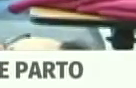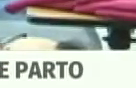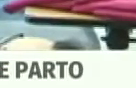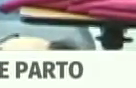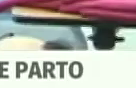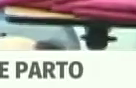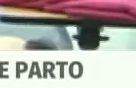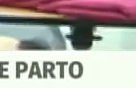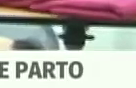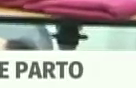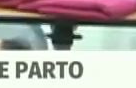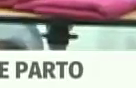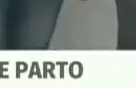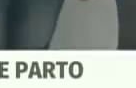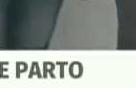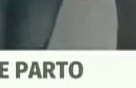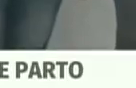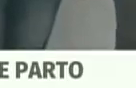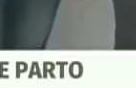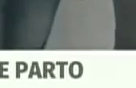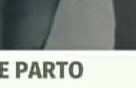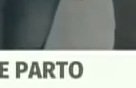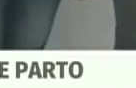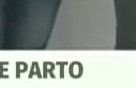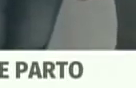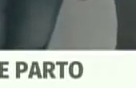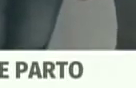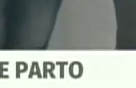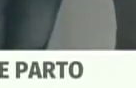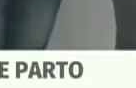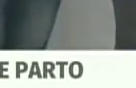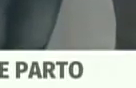bonitos, adecuados, dignos, como se merecen todas las mujeres en nuestro país.